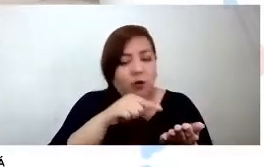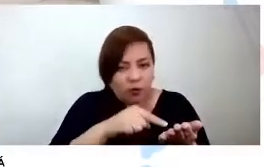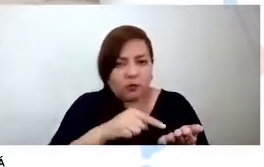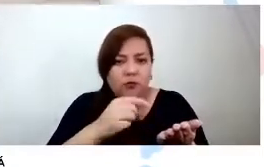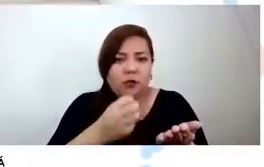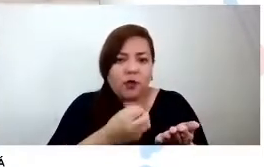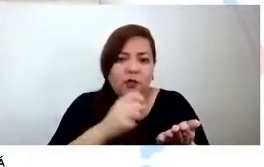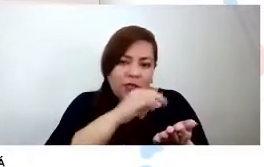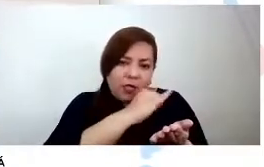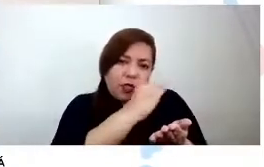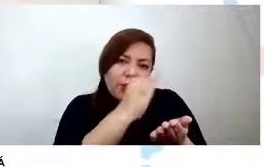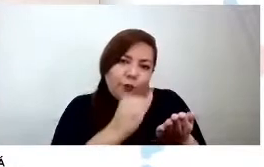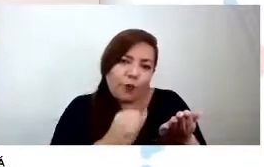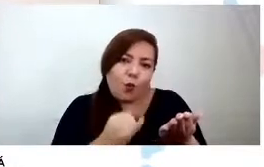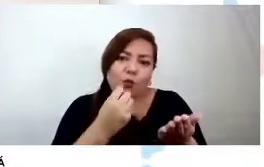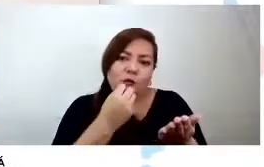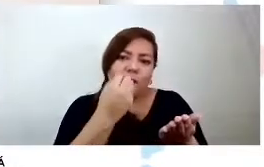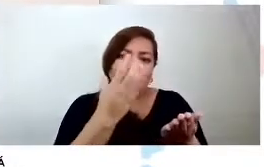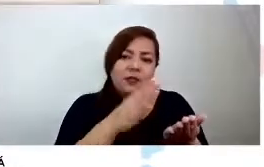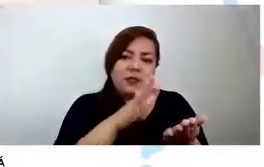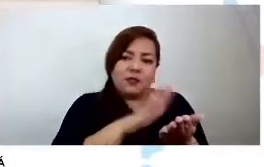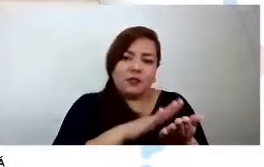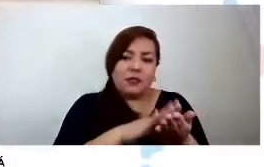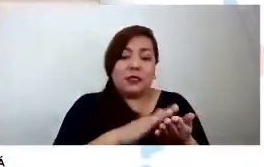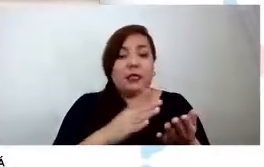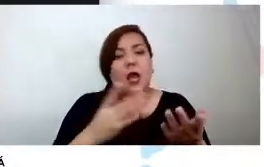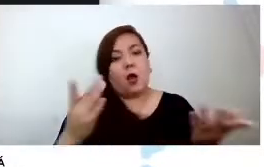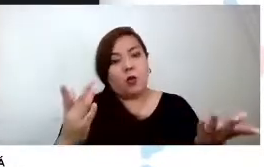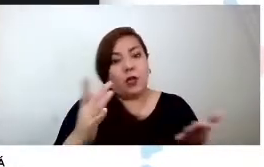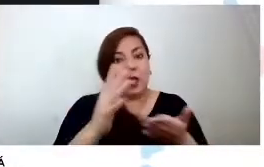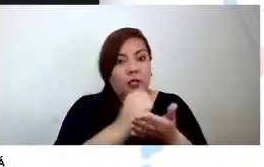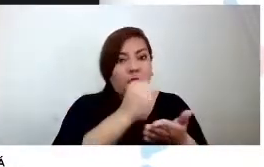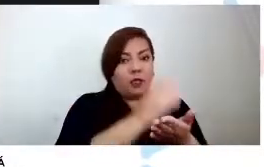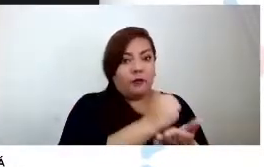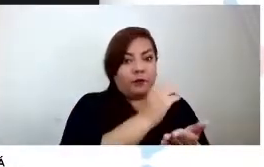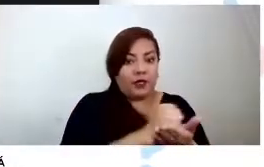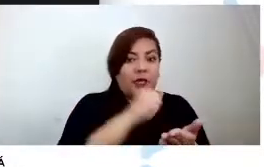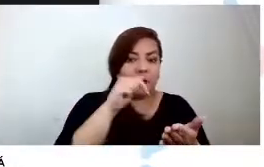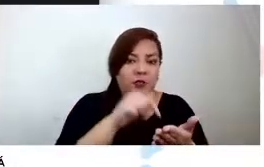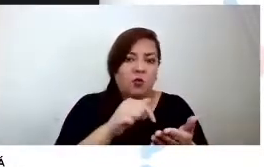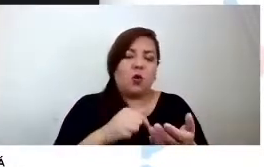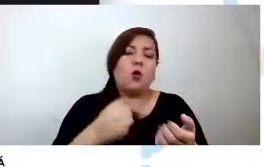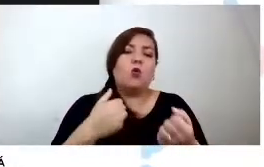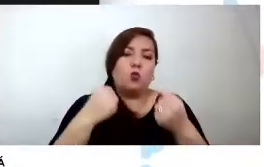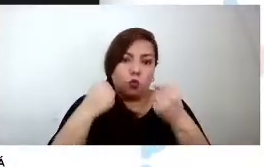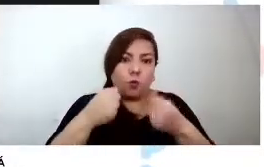Es muy interesante ahora identificar estas especies, nos permite reconstruir la ecología,